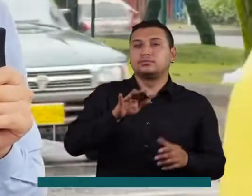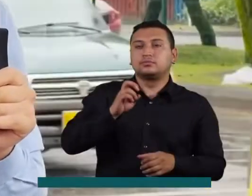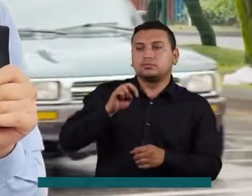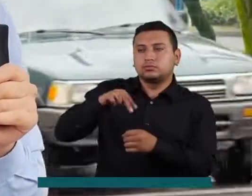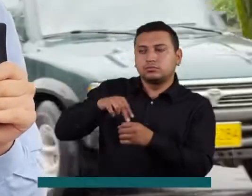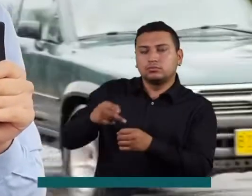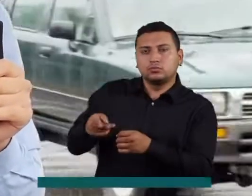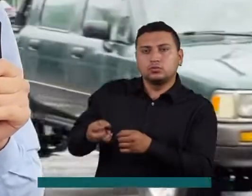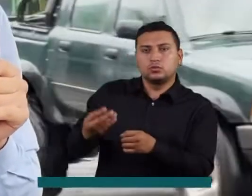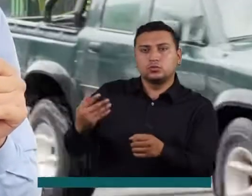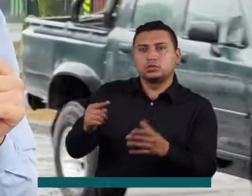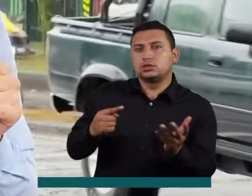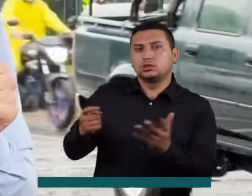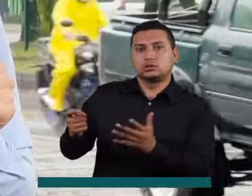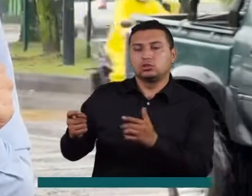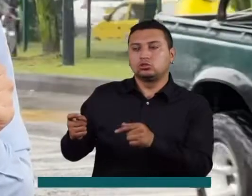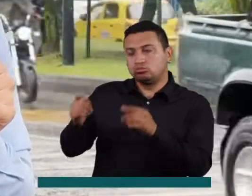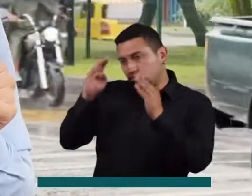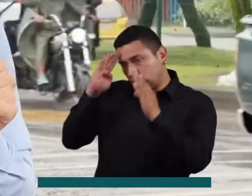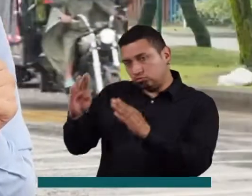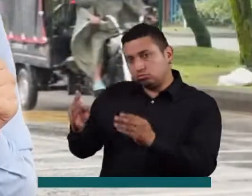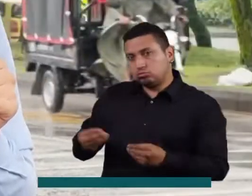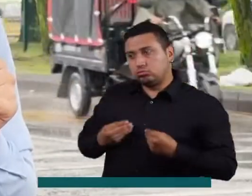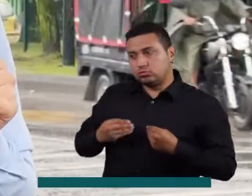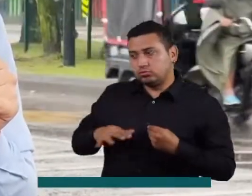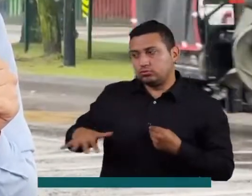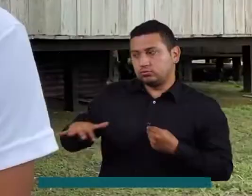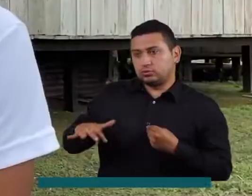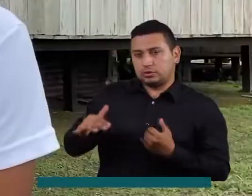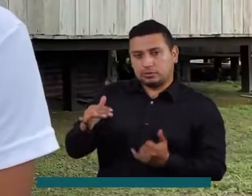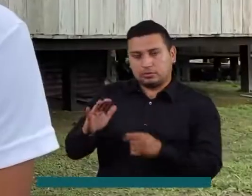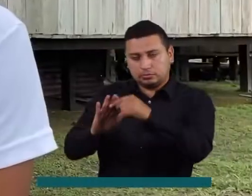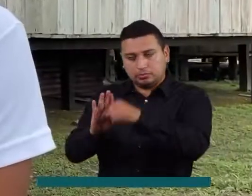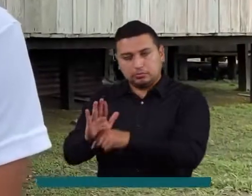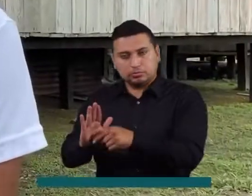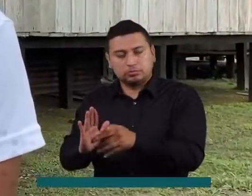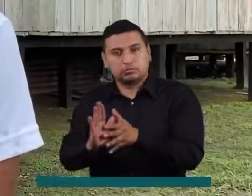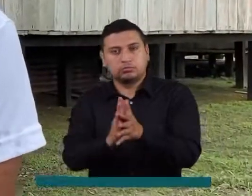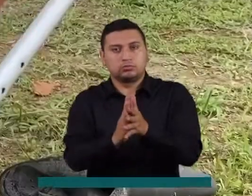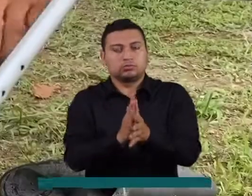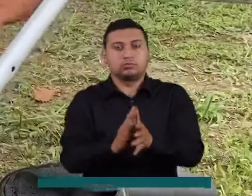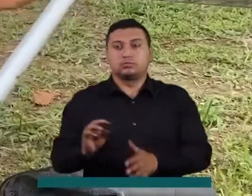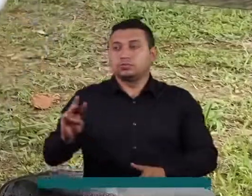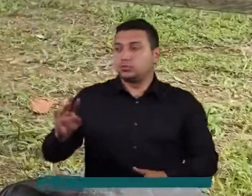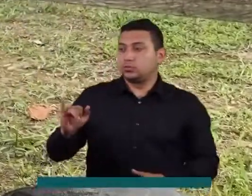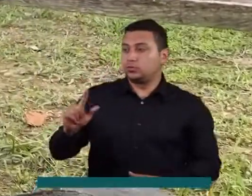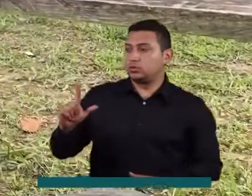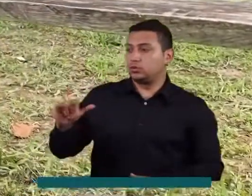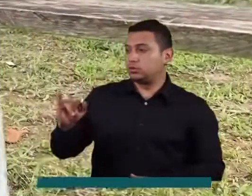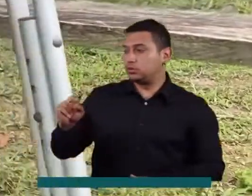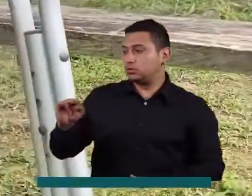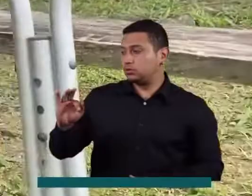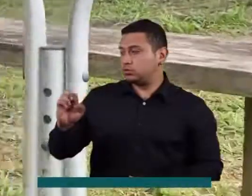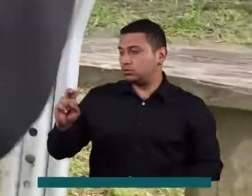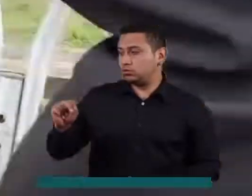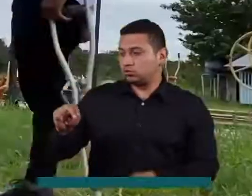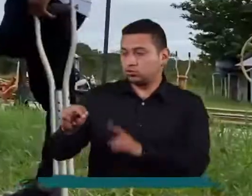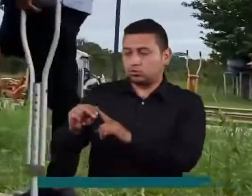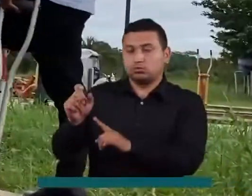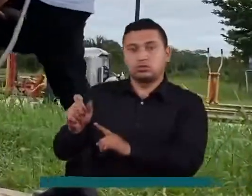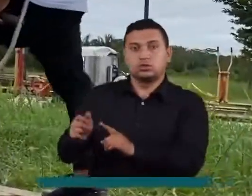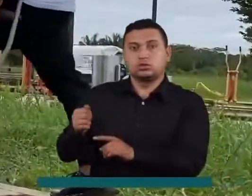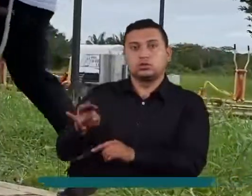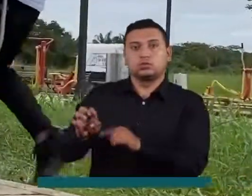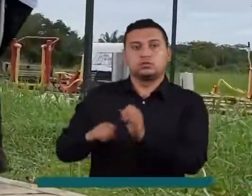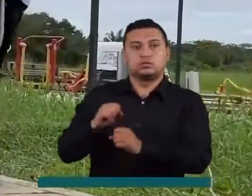viven en este sector del país. Los detalles en el siguiente informe. Willington Uribe, un joven de 19 años que perdió una de